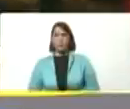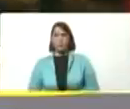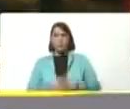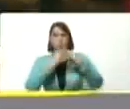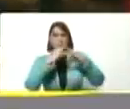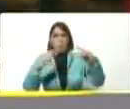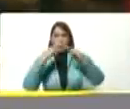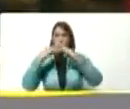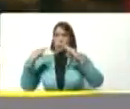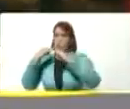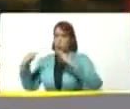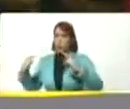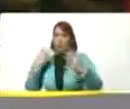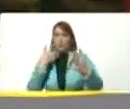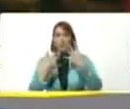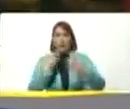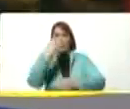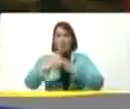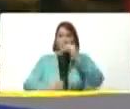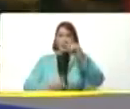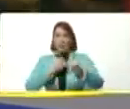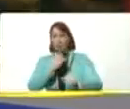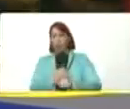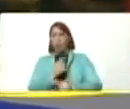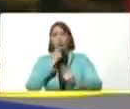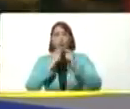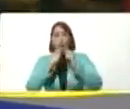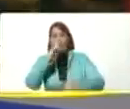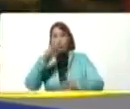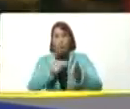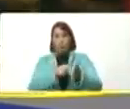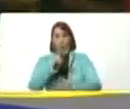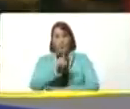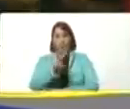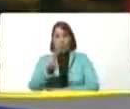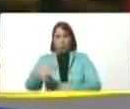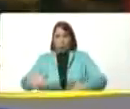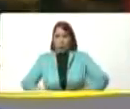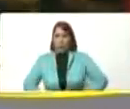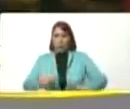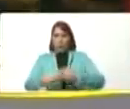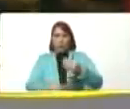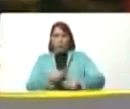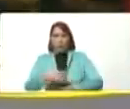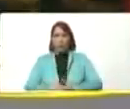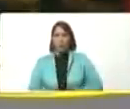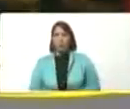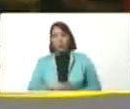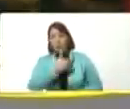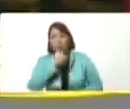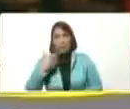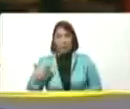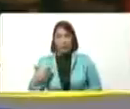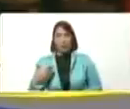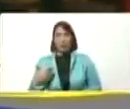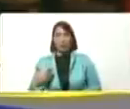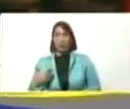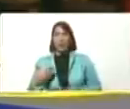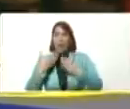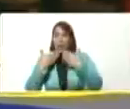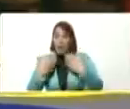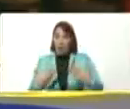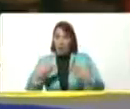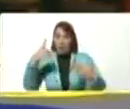Feria Internacional del Turismo FITVEN 2021 por el esfuerzo que han hecho, y quiero agradecer y